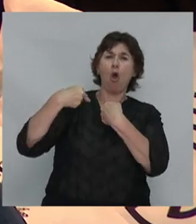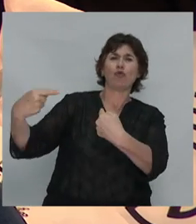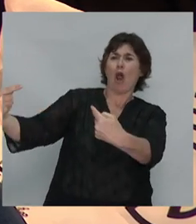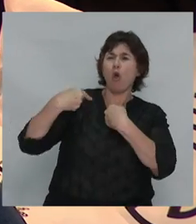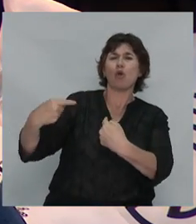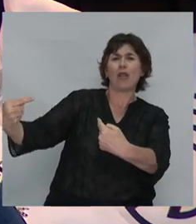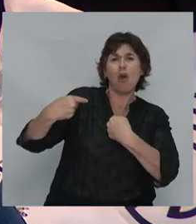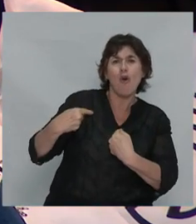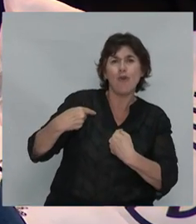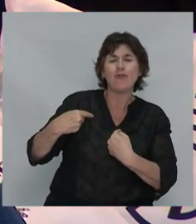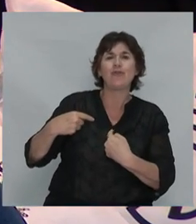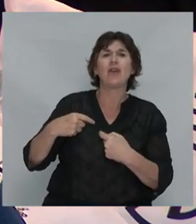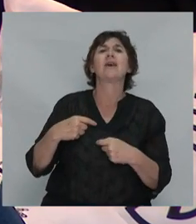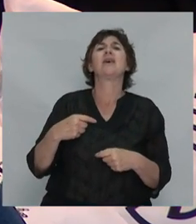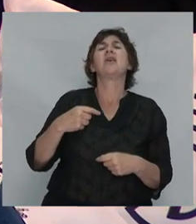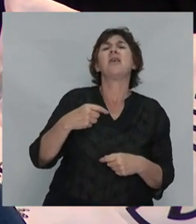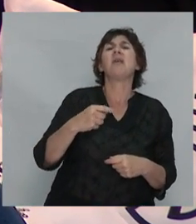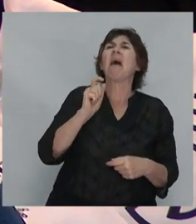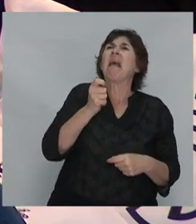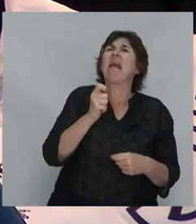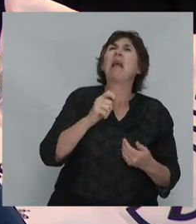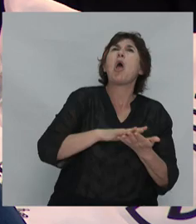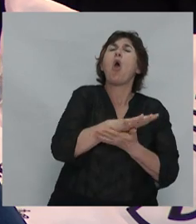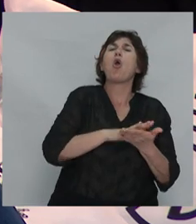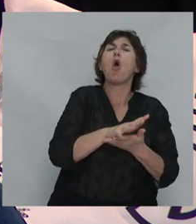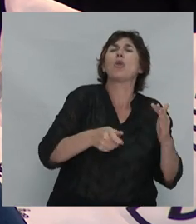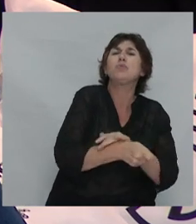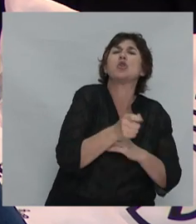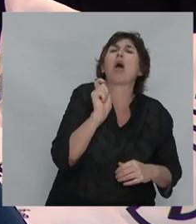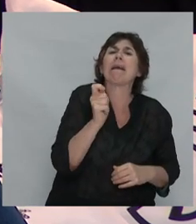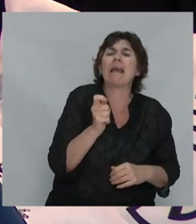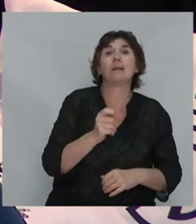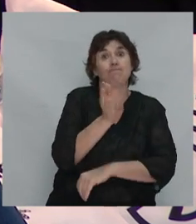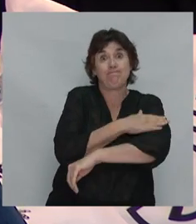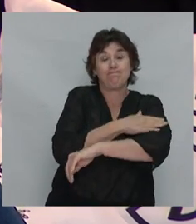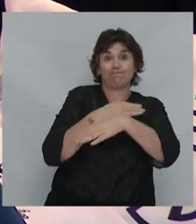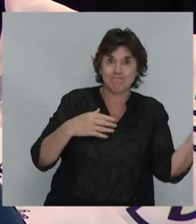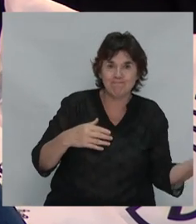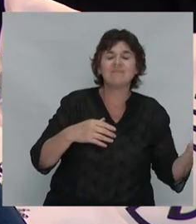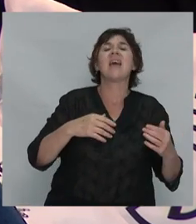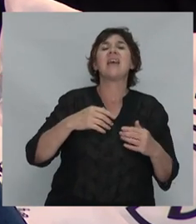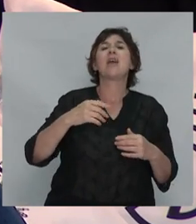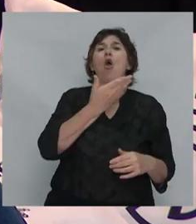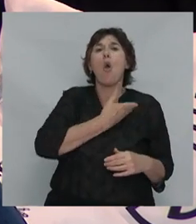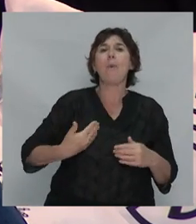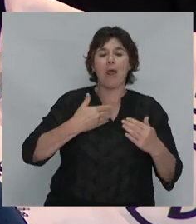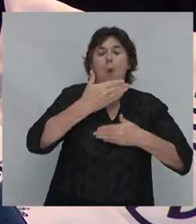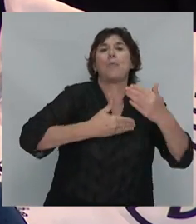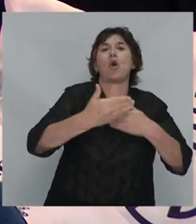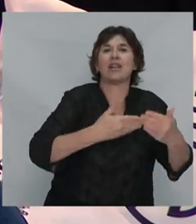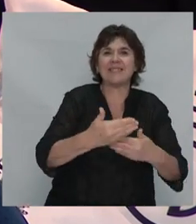este discurso de que los que comete la corrupción son las izquierdas y el progresismo latinoamericano y hemos subestimado